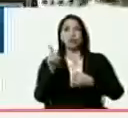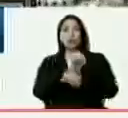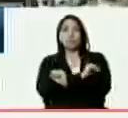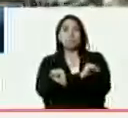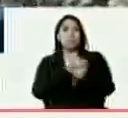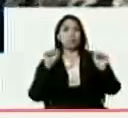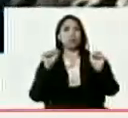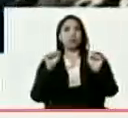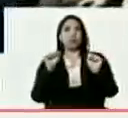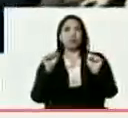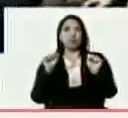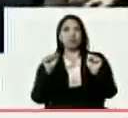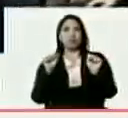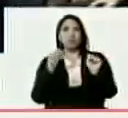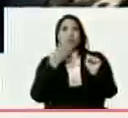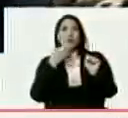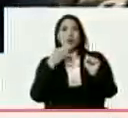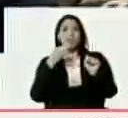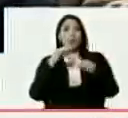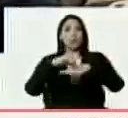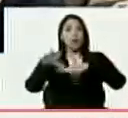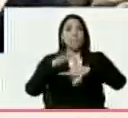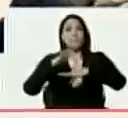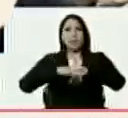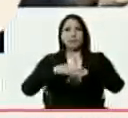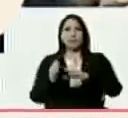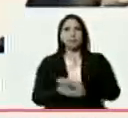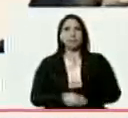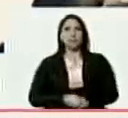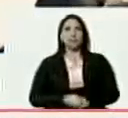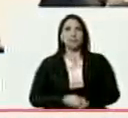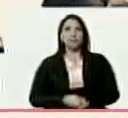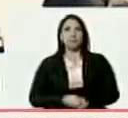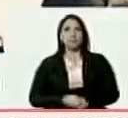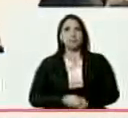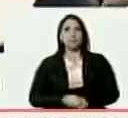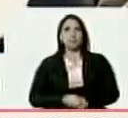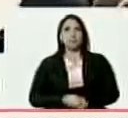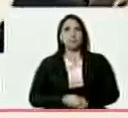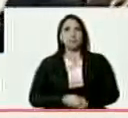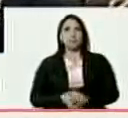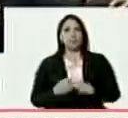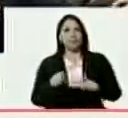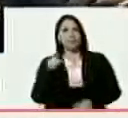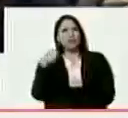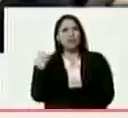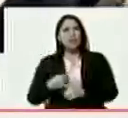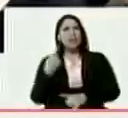imposible que deje de ocurrir, va a ocurrir. Pero ellos tenían